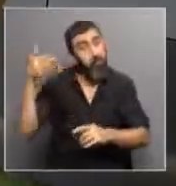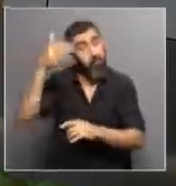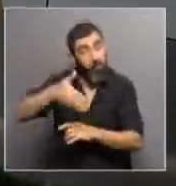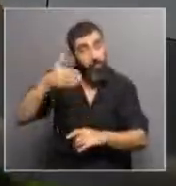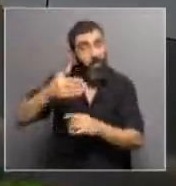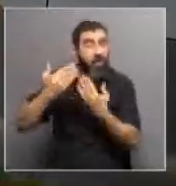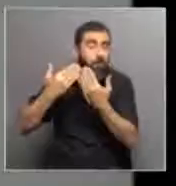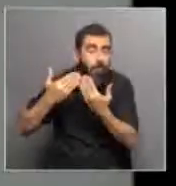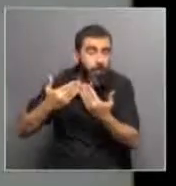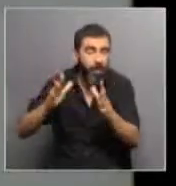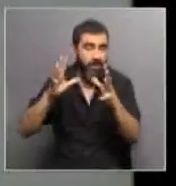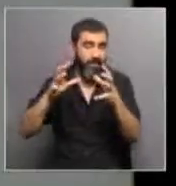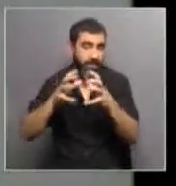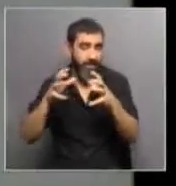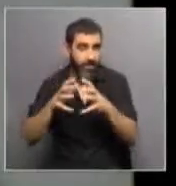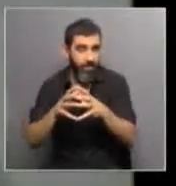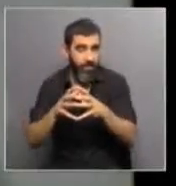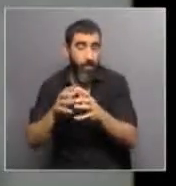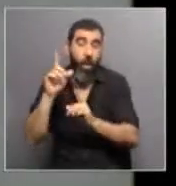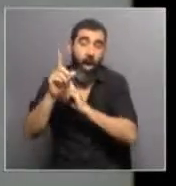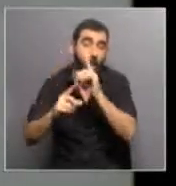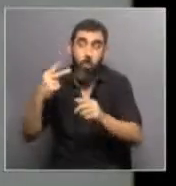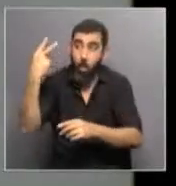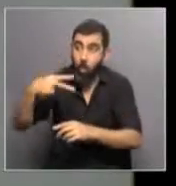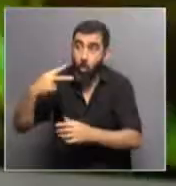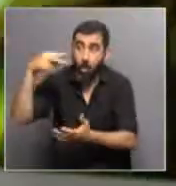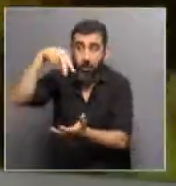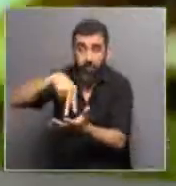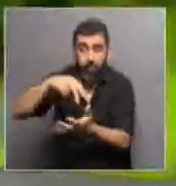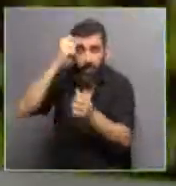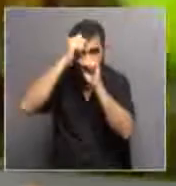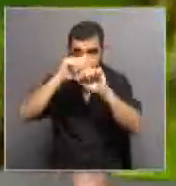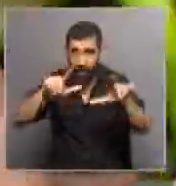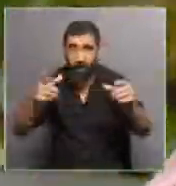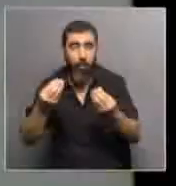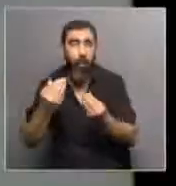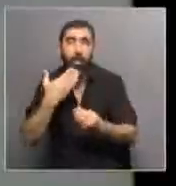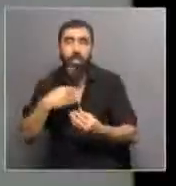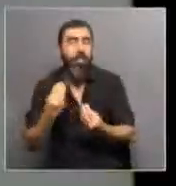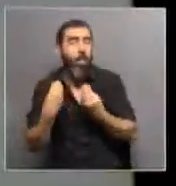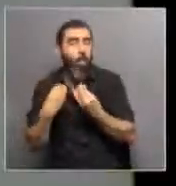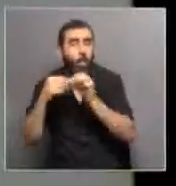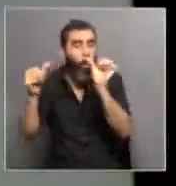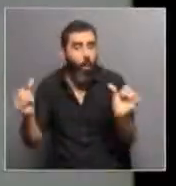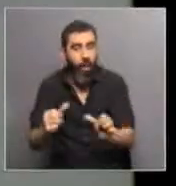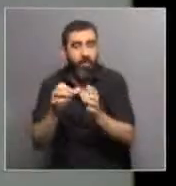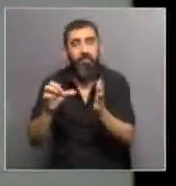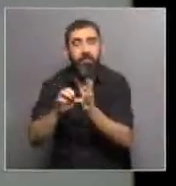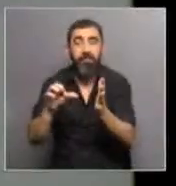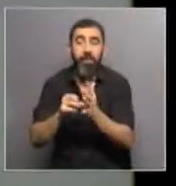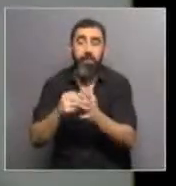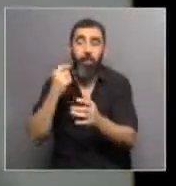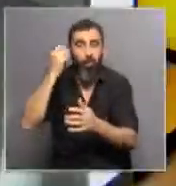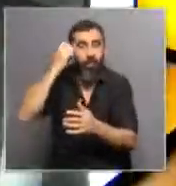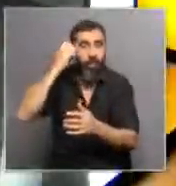los inicios de esos equipos, ¿no? Donde tal vez alguien que nunca pisó el campo tenga que entender cómo diseñar, bueno, un sistema, por ejemplo, de